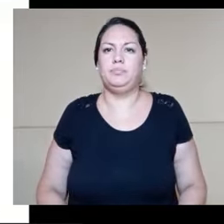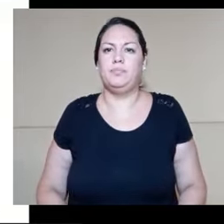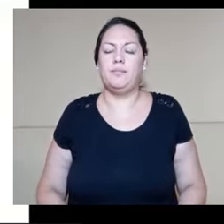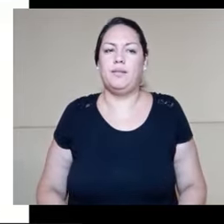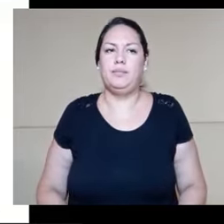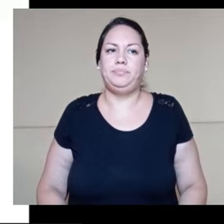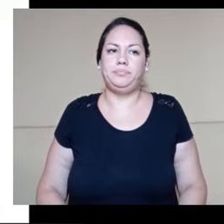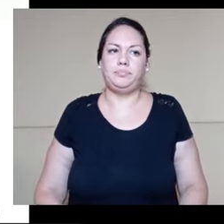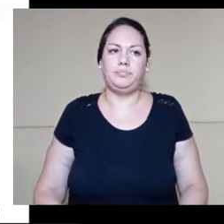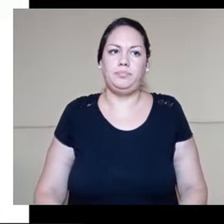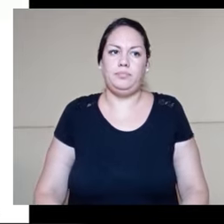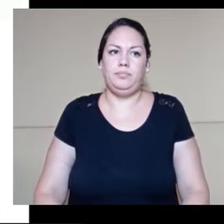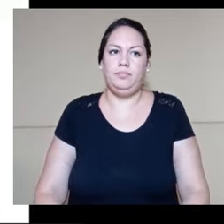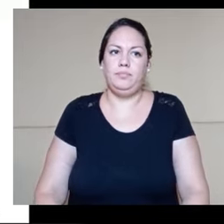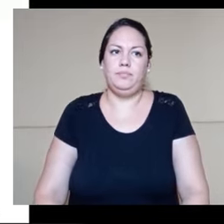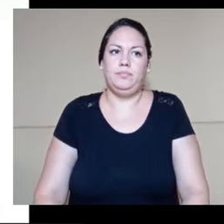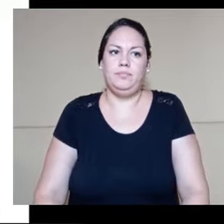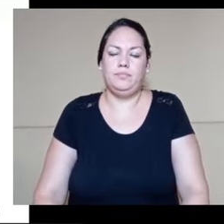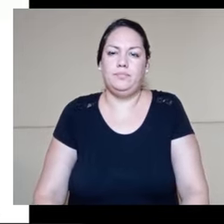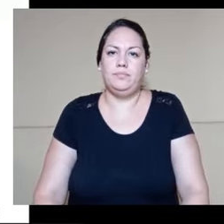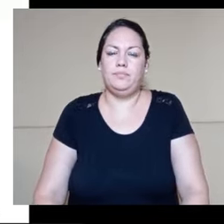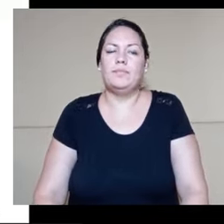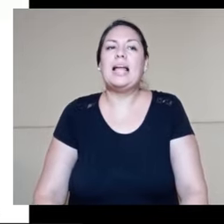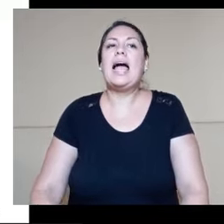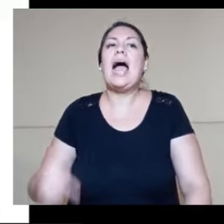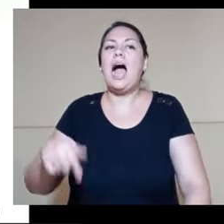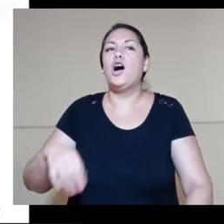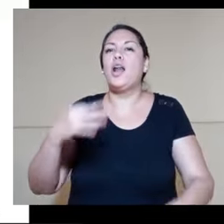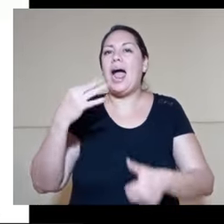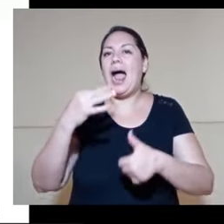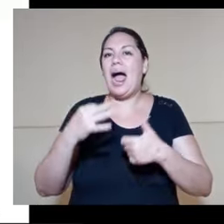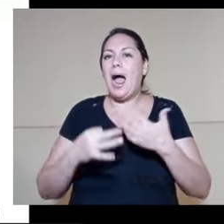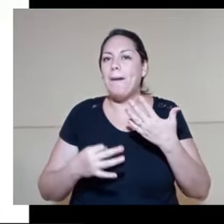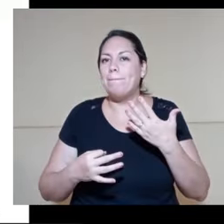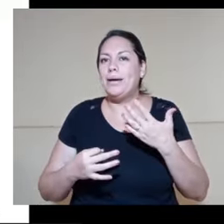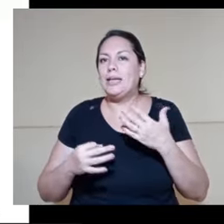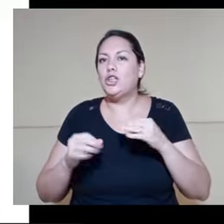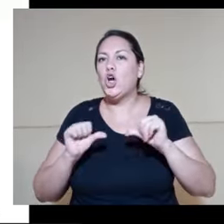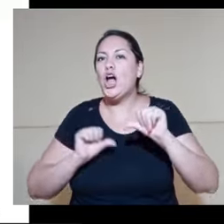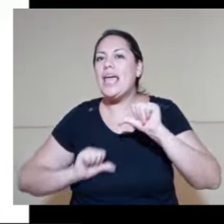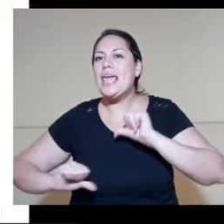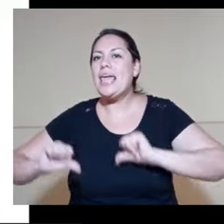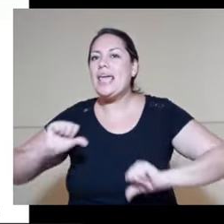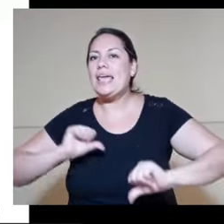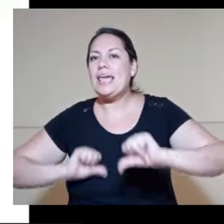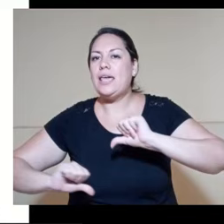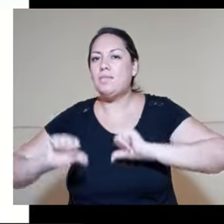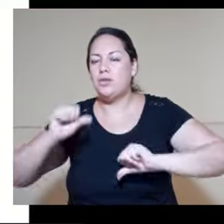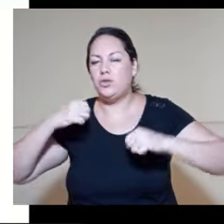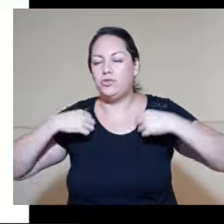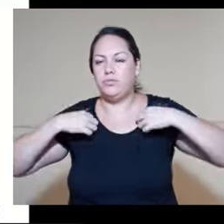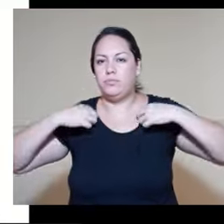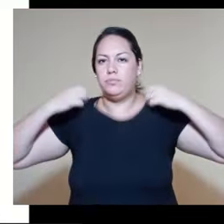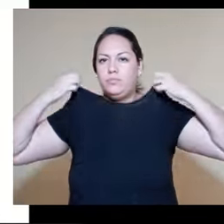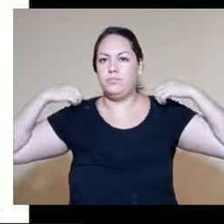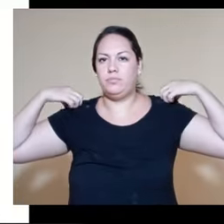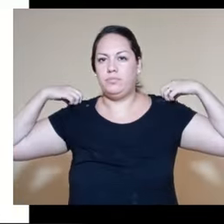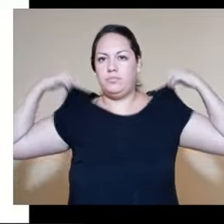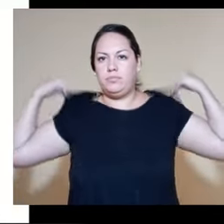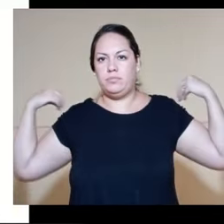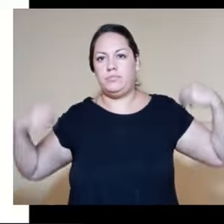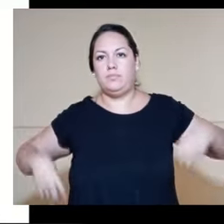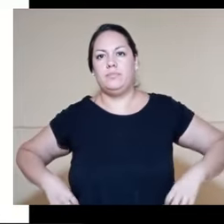Entonces, vamos a revisar un poquito sobre algunos aspectos químicos, ¿no es